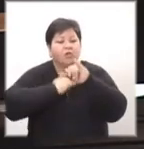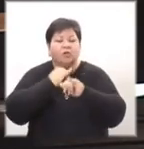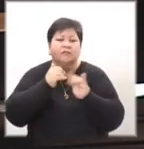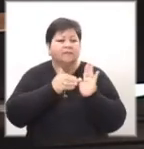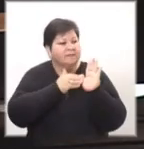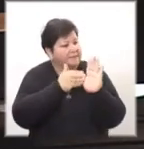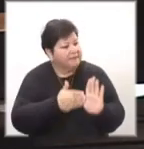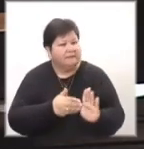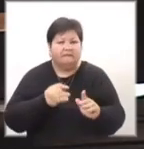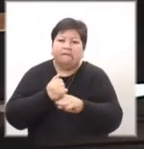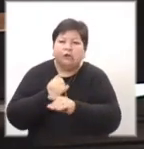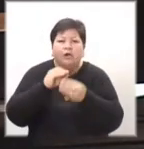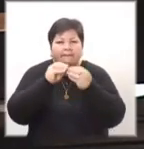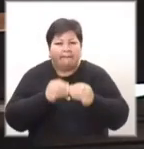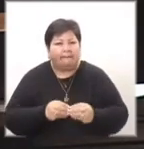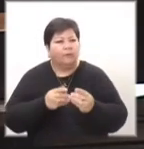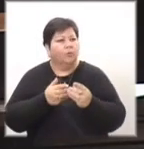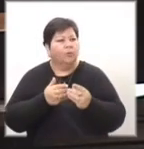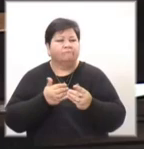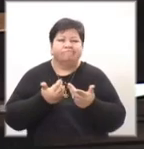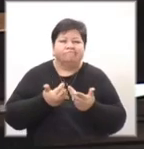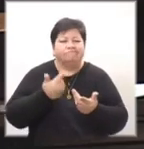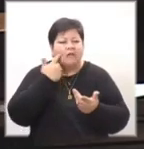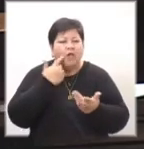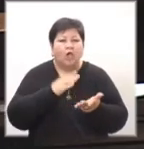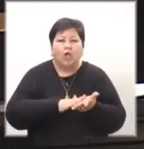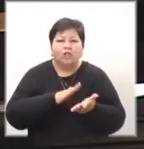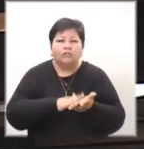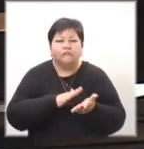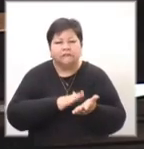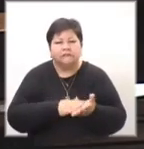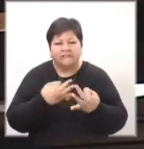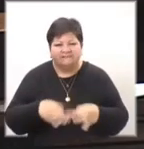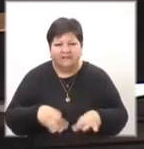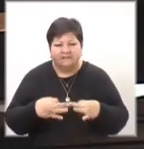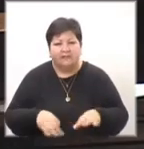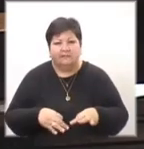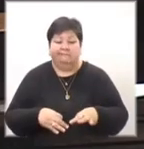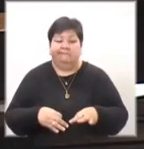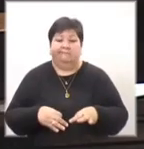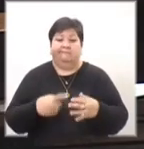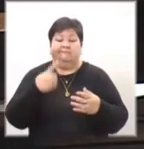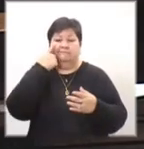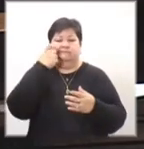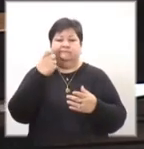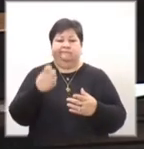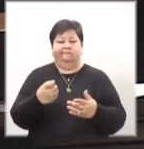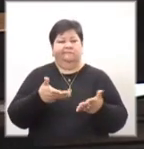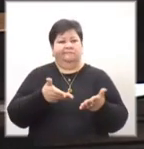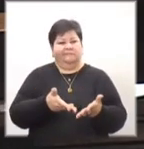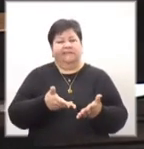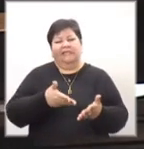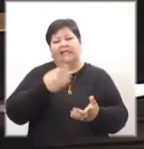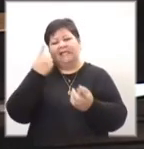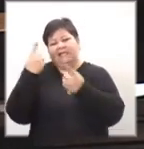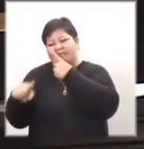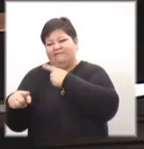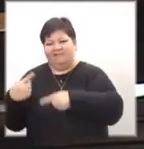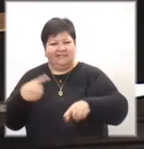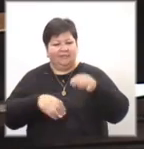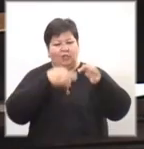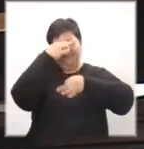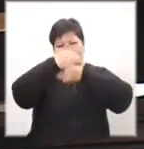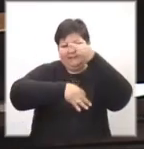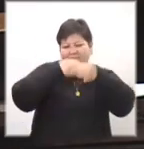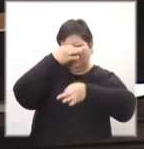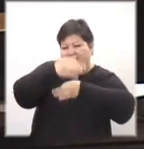contenía errores de cálculo y de consistencia interna, tal como quedó en evidencia en las distintas comparecencias del equipo de representación